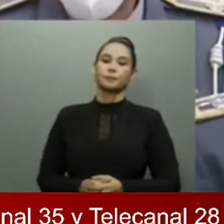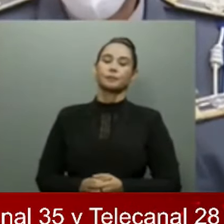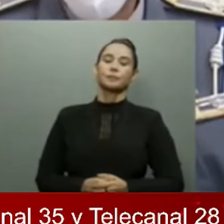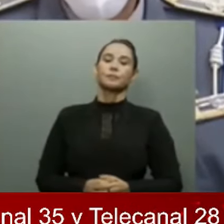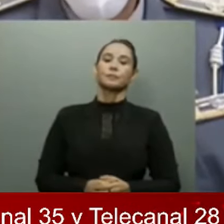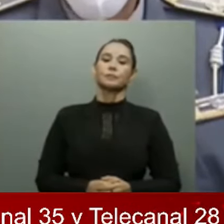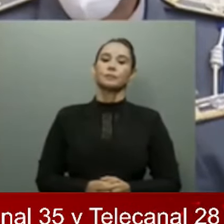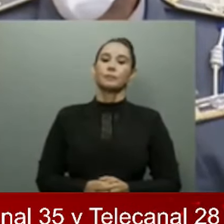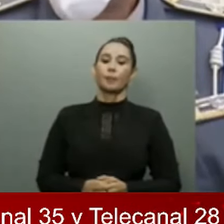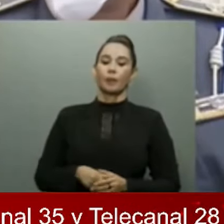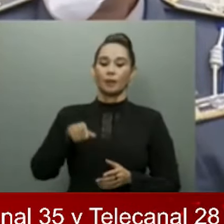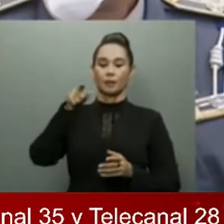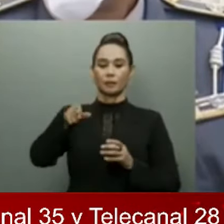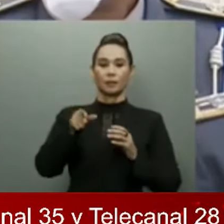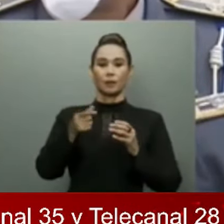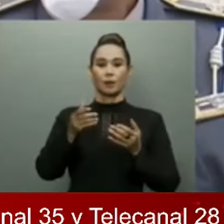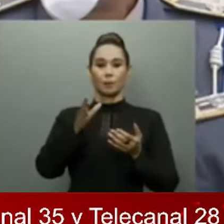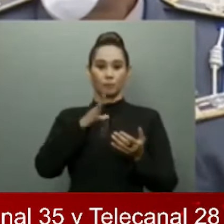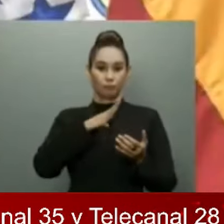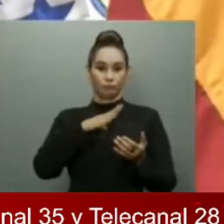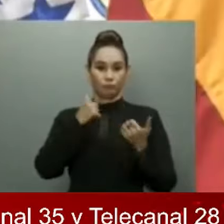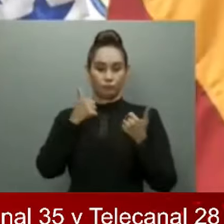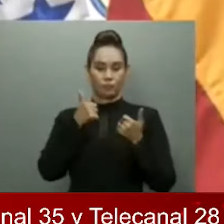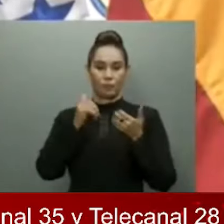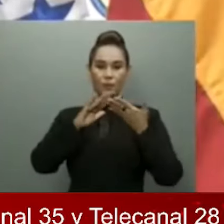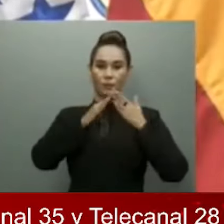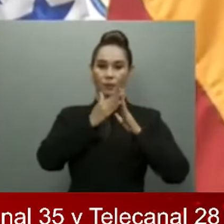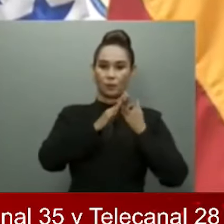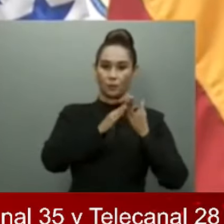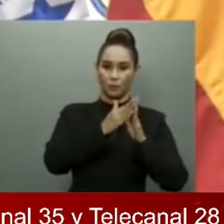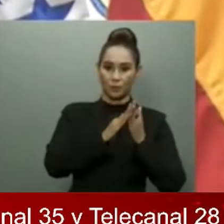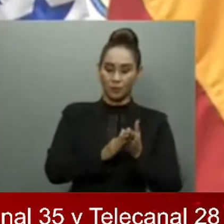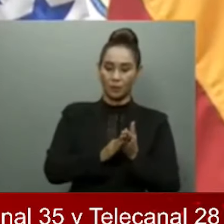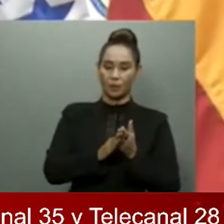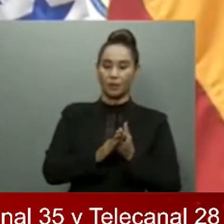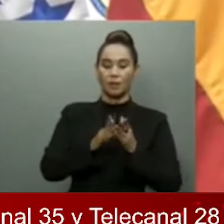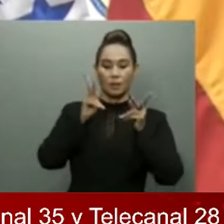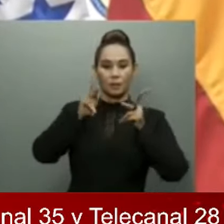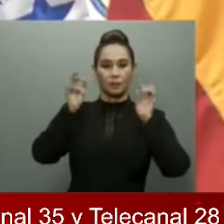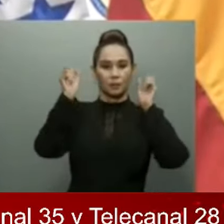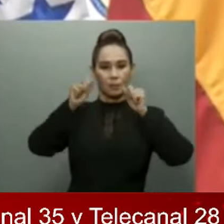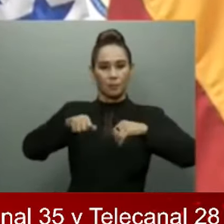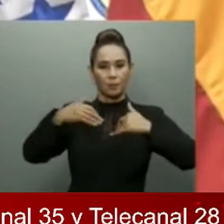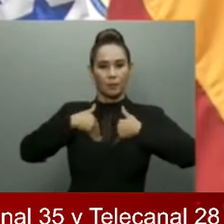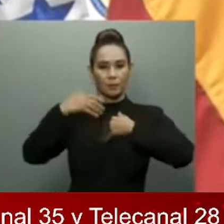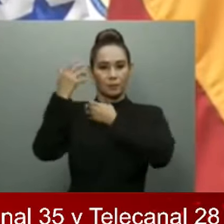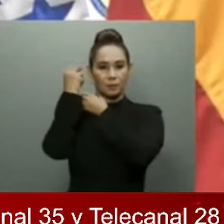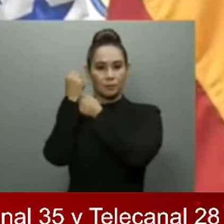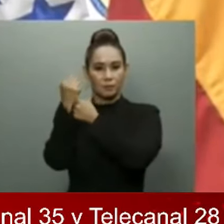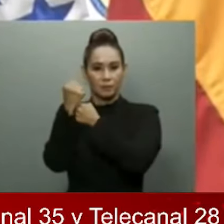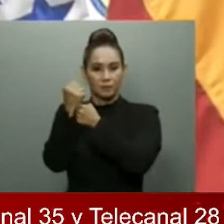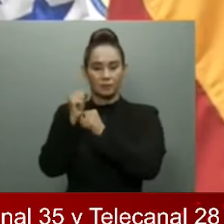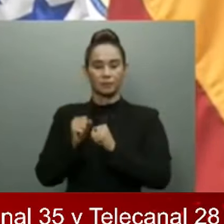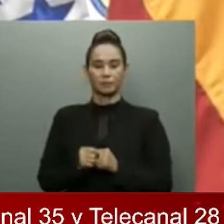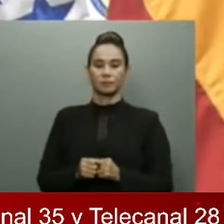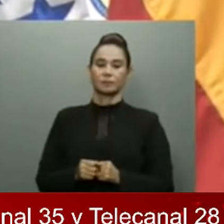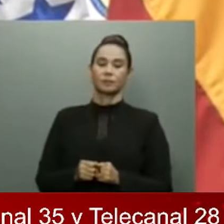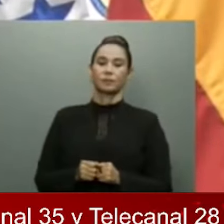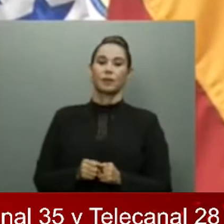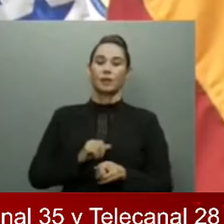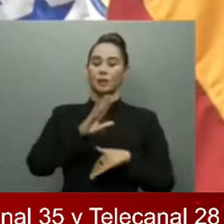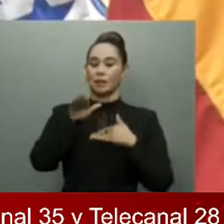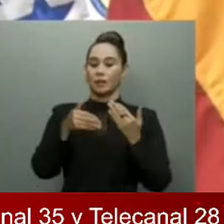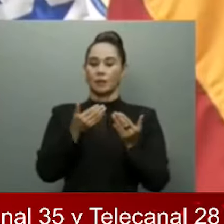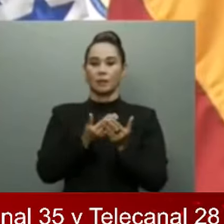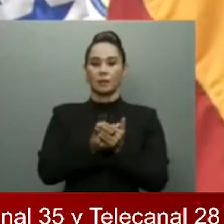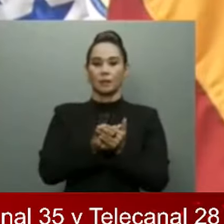Legítimos con nuestra comunidad para que tenga un alto nivel de confianza que se cultiva en cada acción y